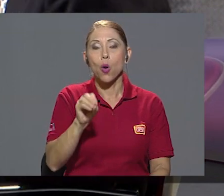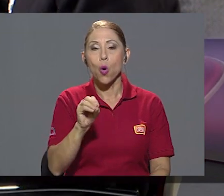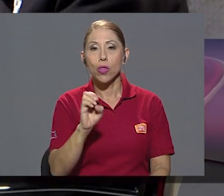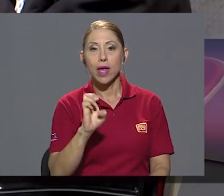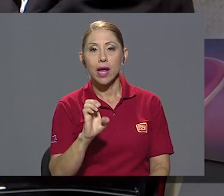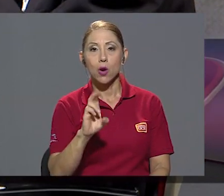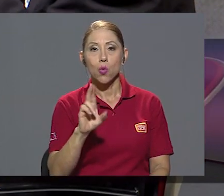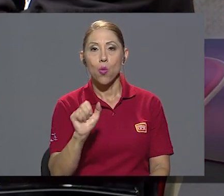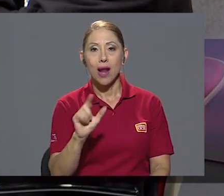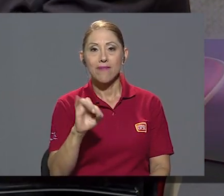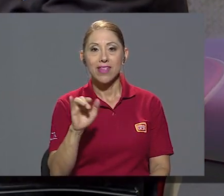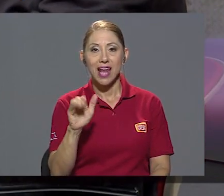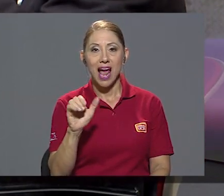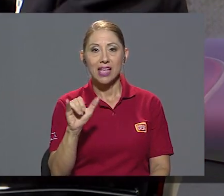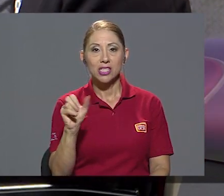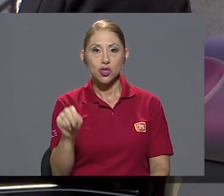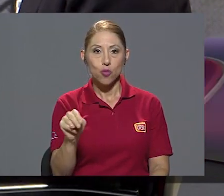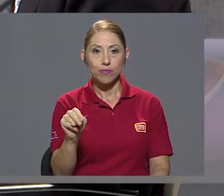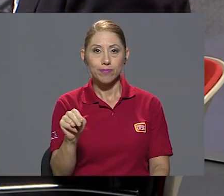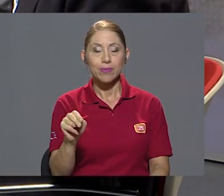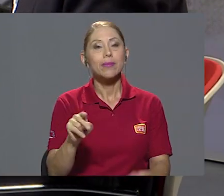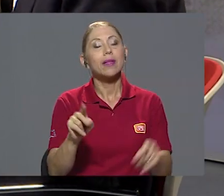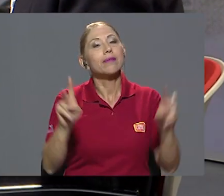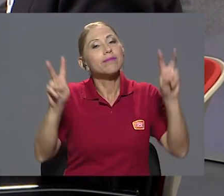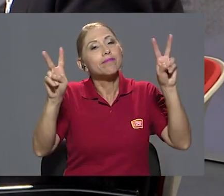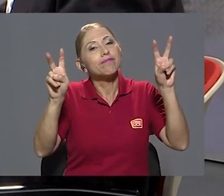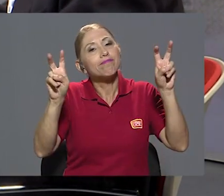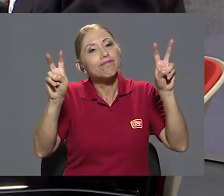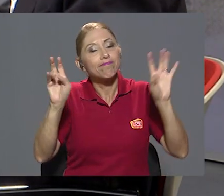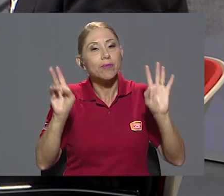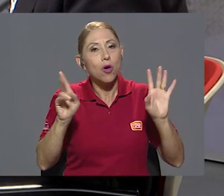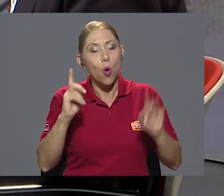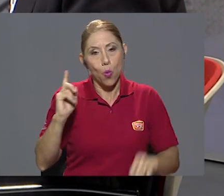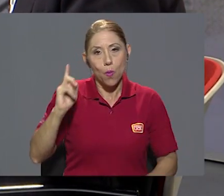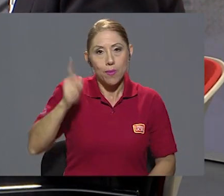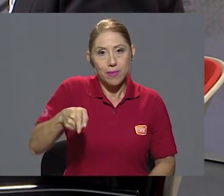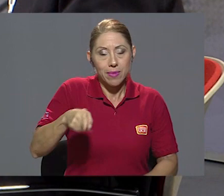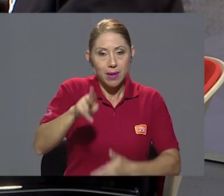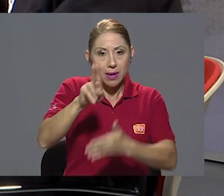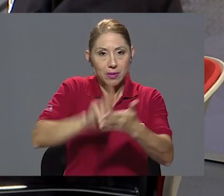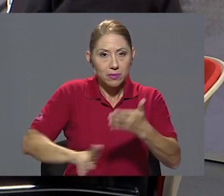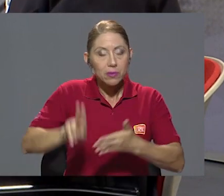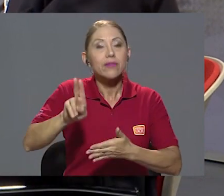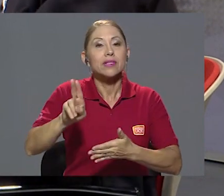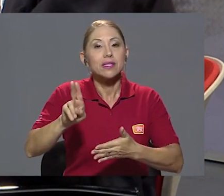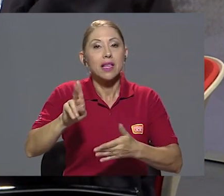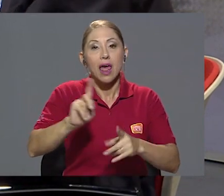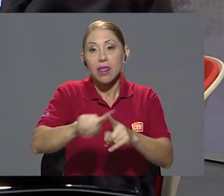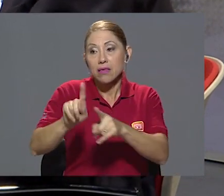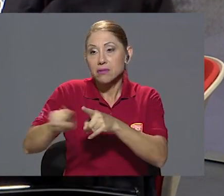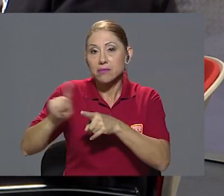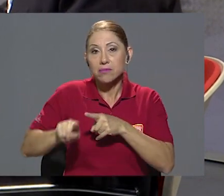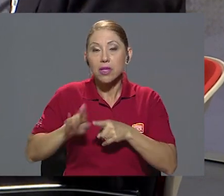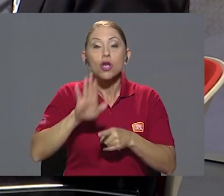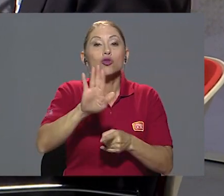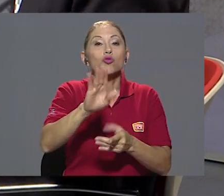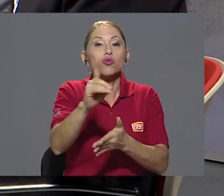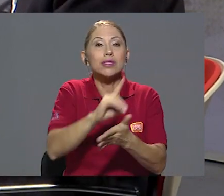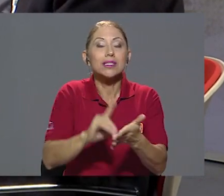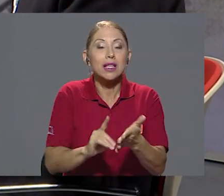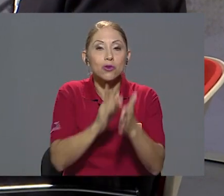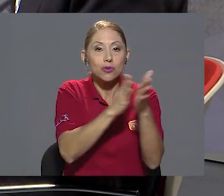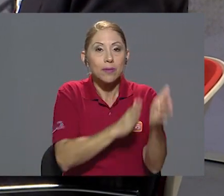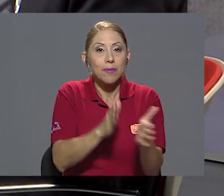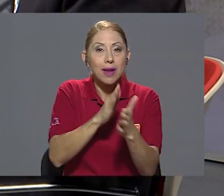cualificaciones, de una u otra forma, entre comillas, obligan a las universidades a que sus diseños de